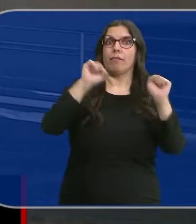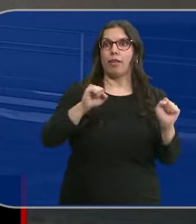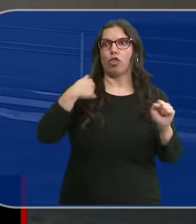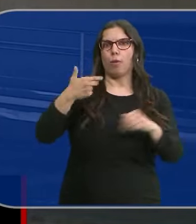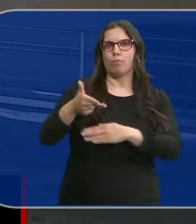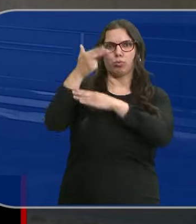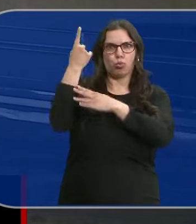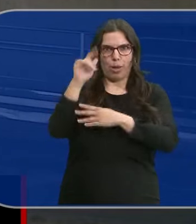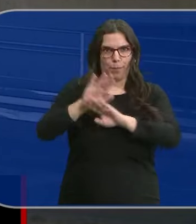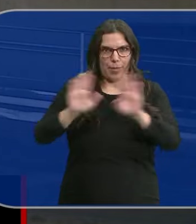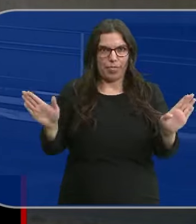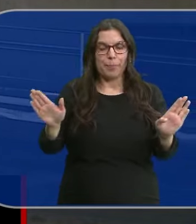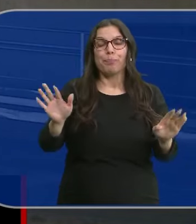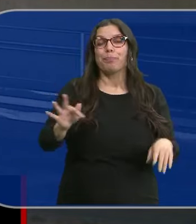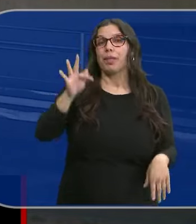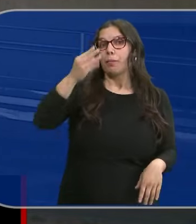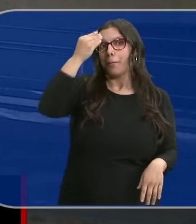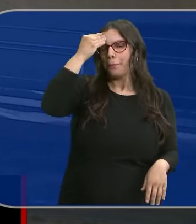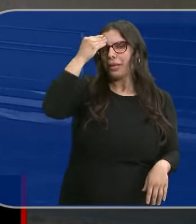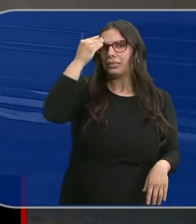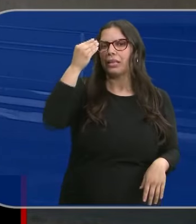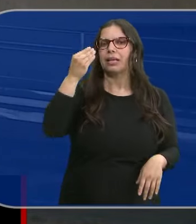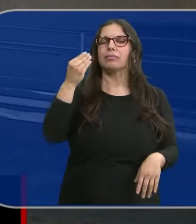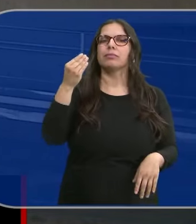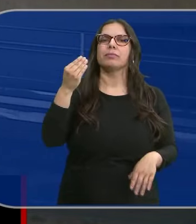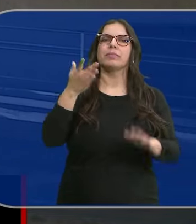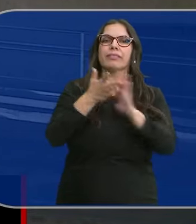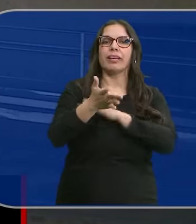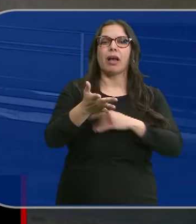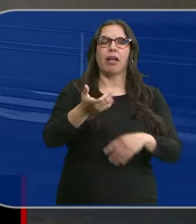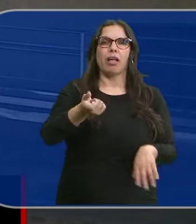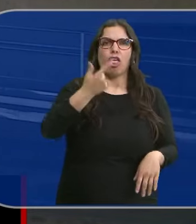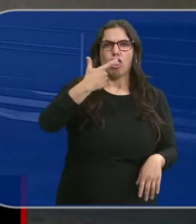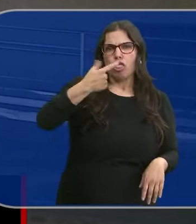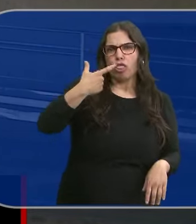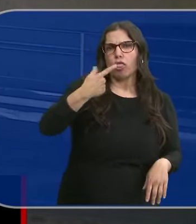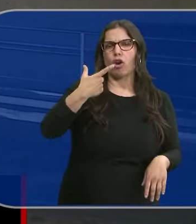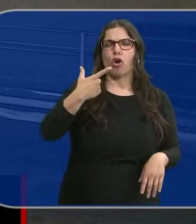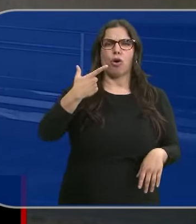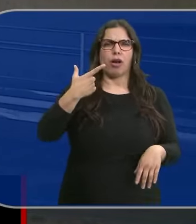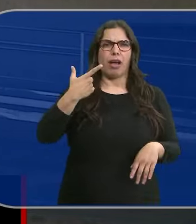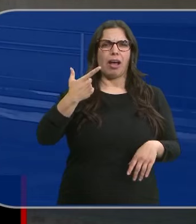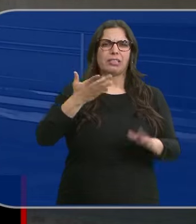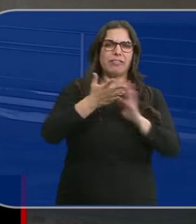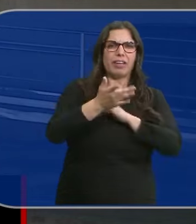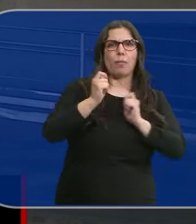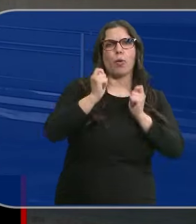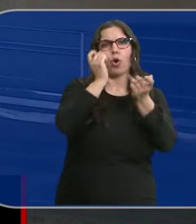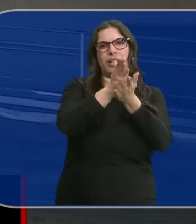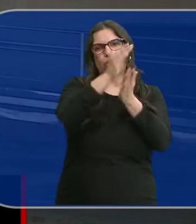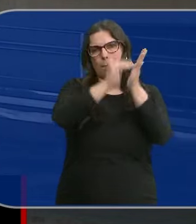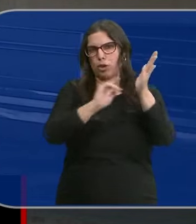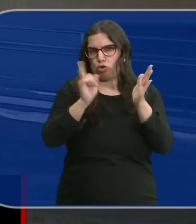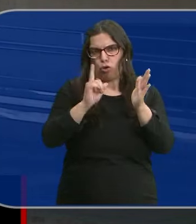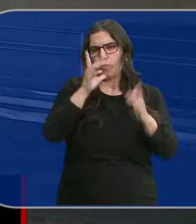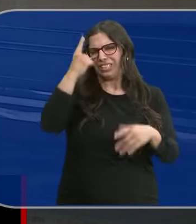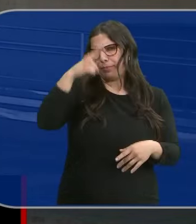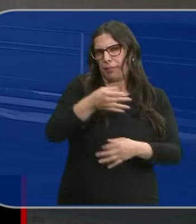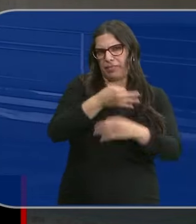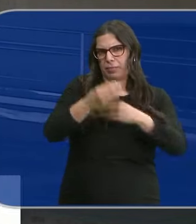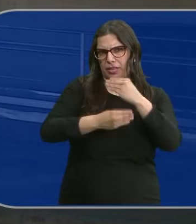un disparo. Además, consideran que no se pueden considerar atenuantes el consumo de drogas, pues era plenamente consciente de lo que hacía. Enseguida damos